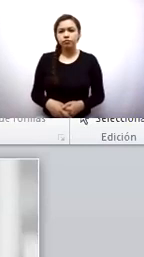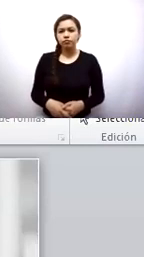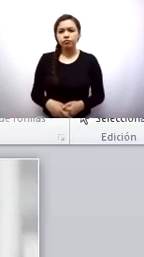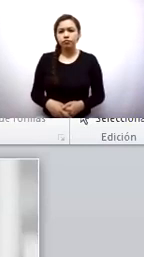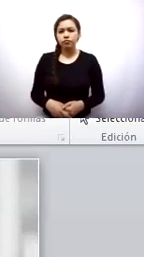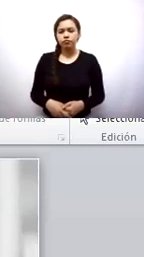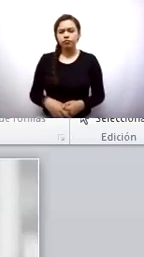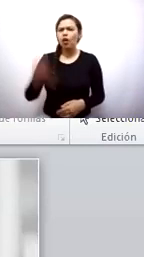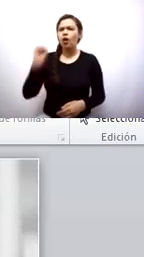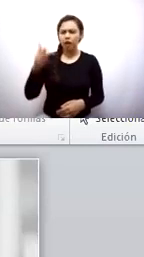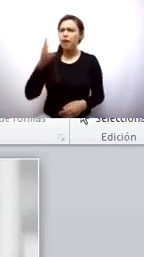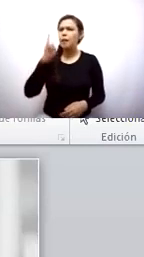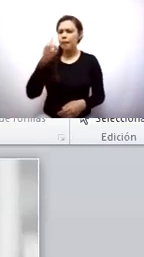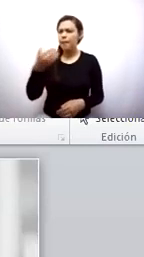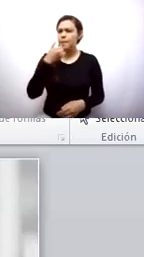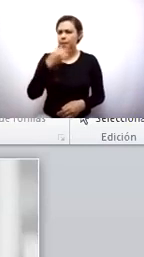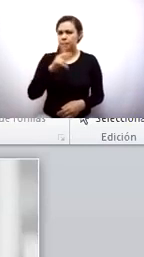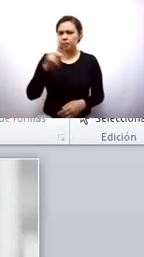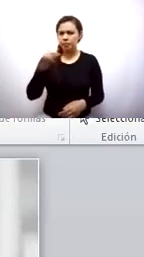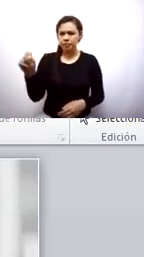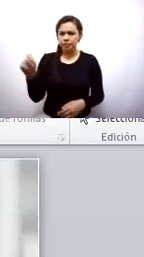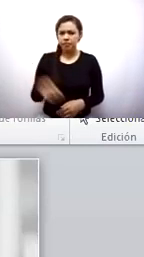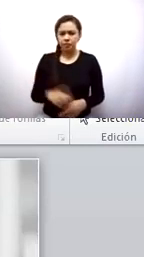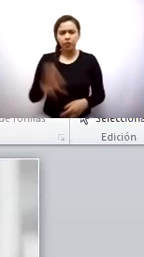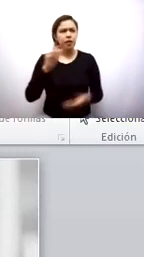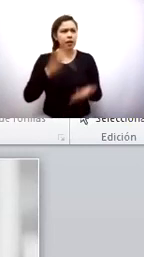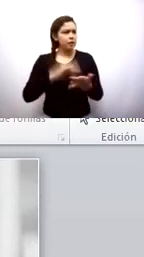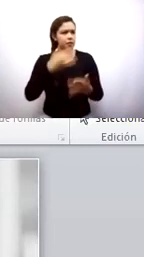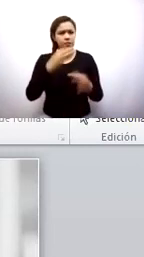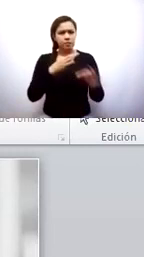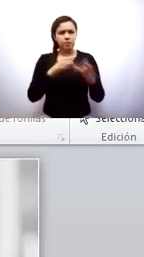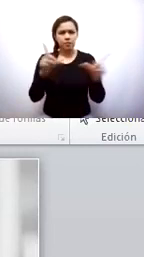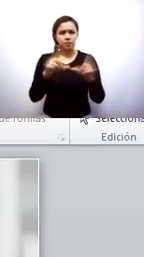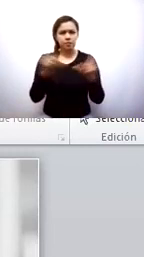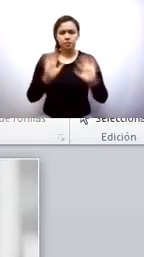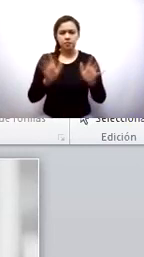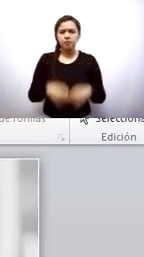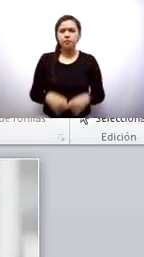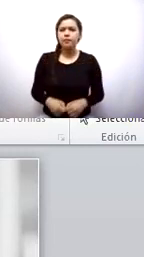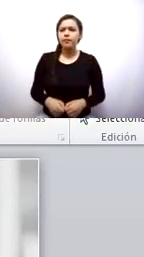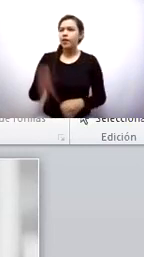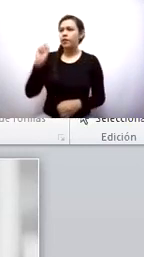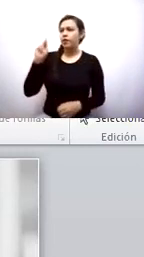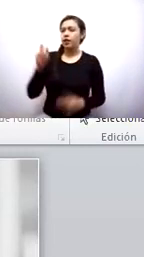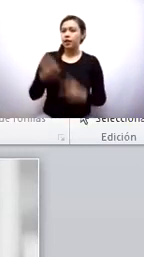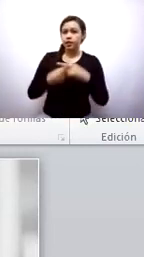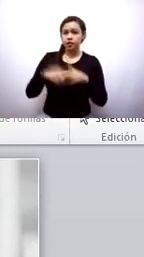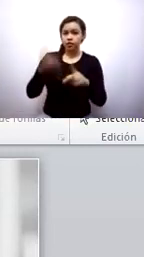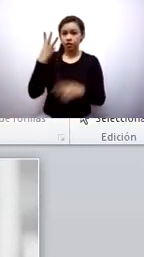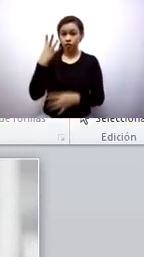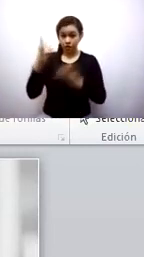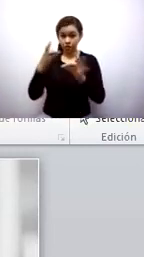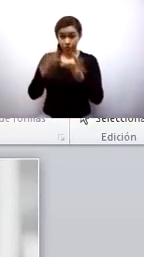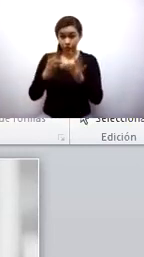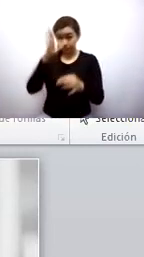Ok, ahí se ve la presentación. Ok, perfecto. Entonces estamos listos. Vale. Empezamos a las 4 en punto, ¿te